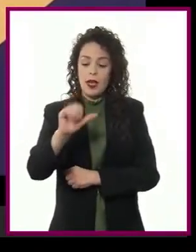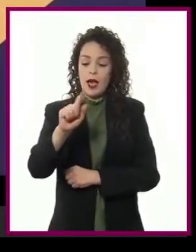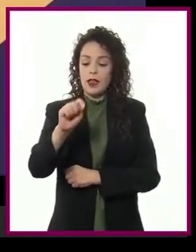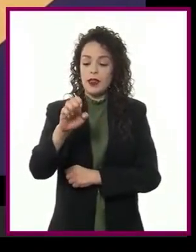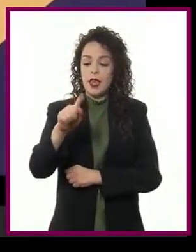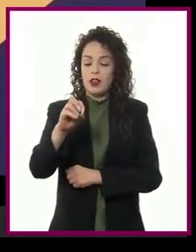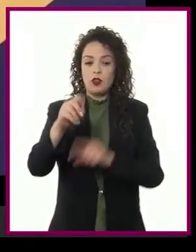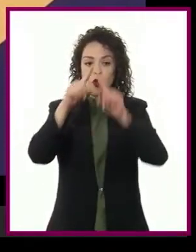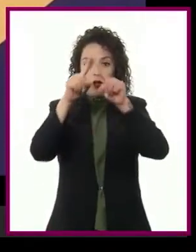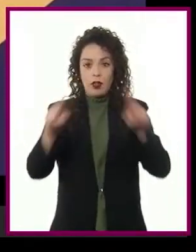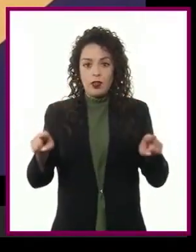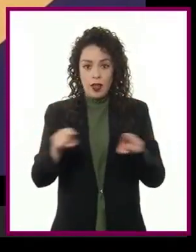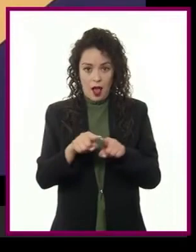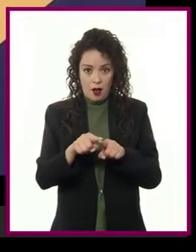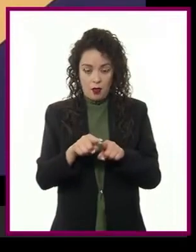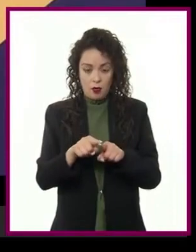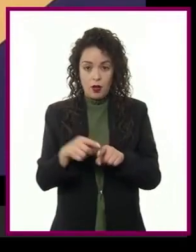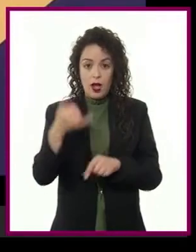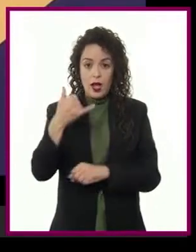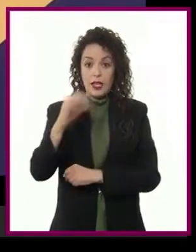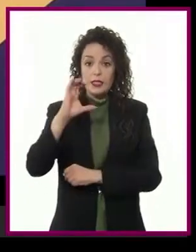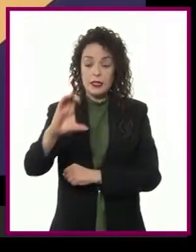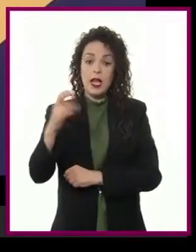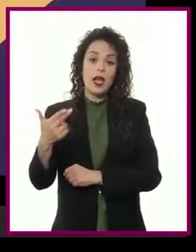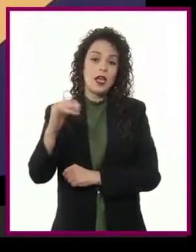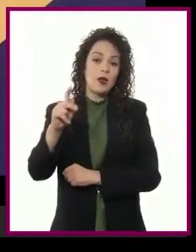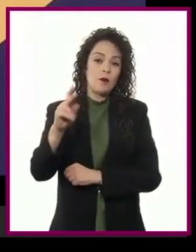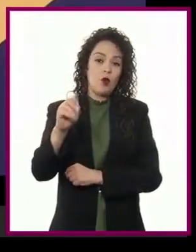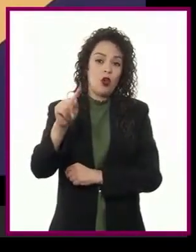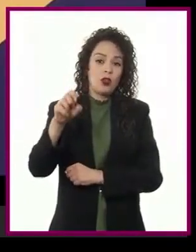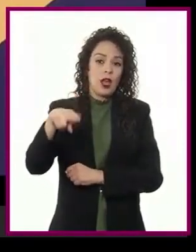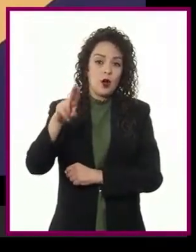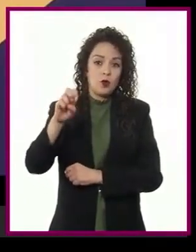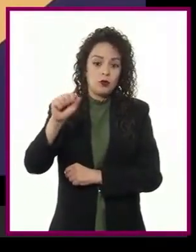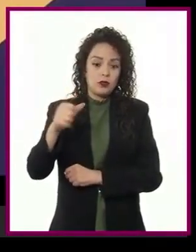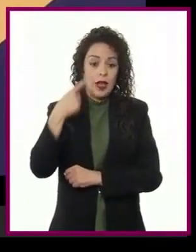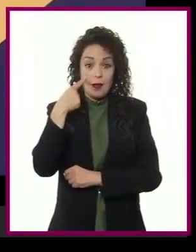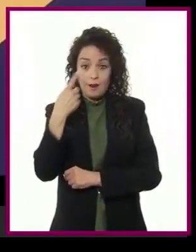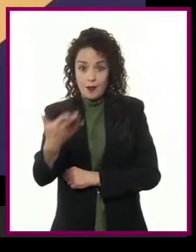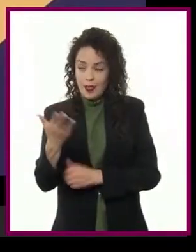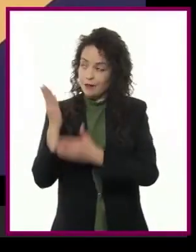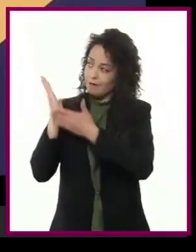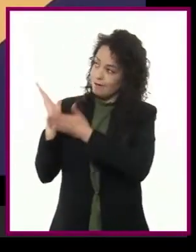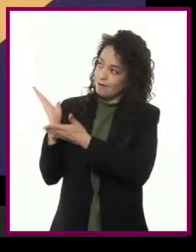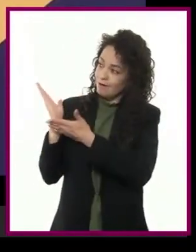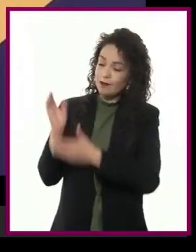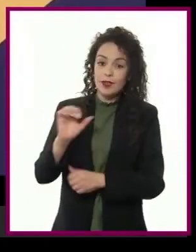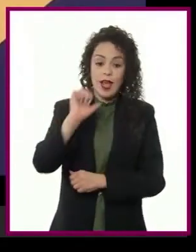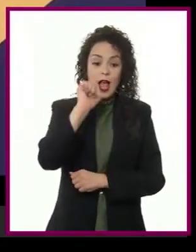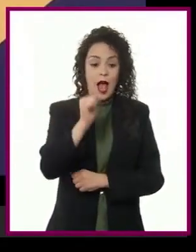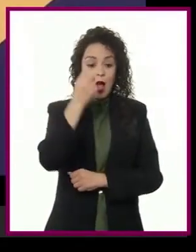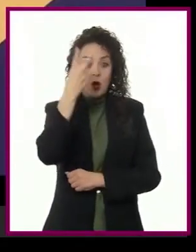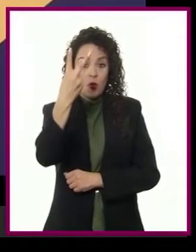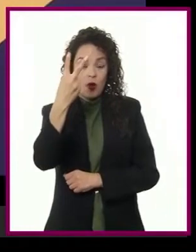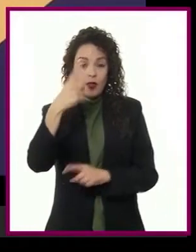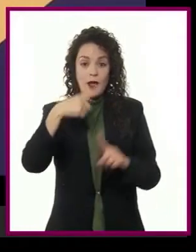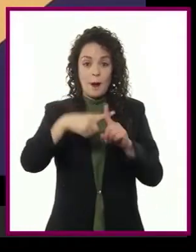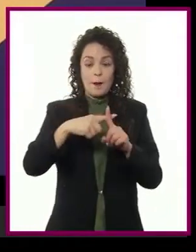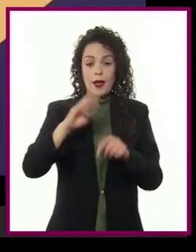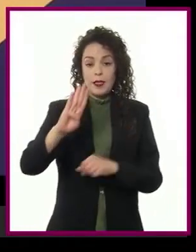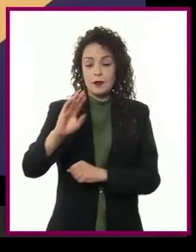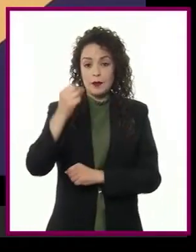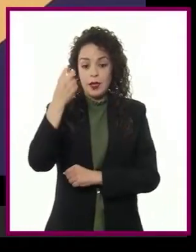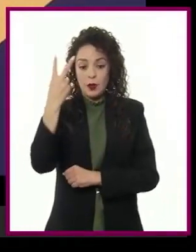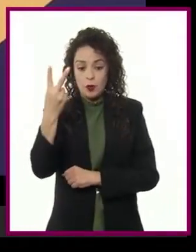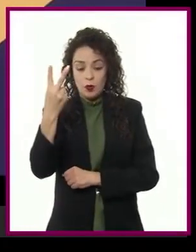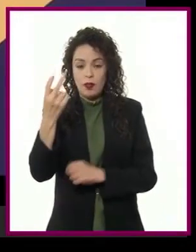triángulo rectángulo y C la hipotenusa, se tiene que A al cuadrado más B al cuadrado es